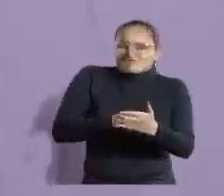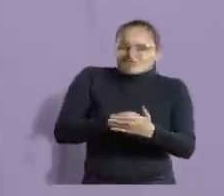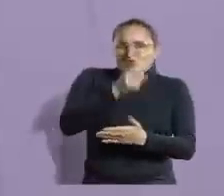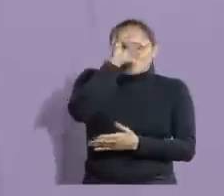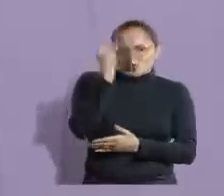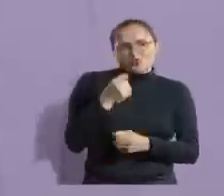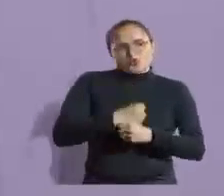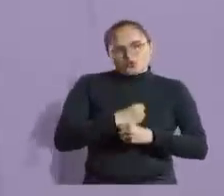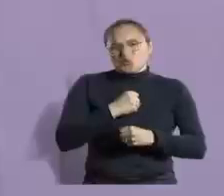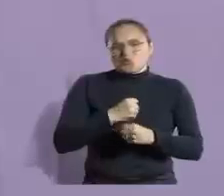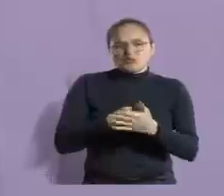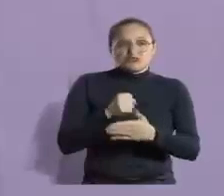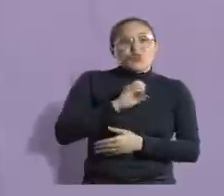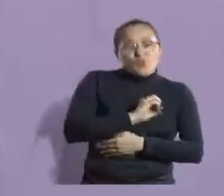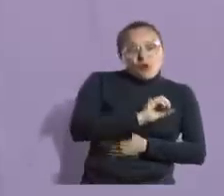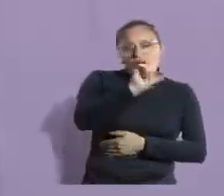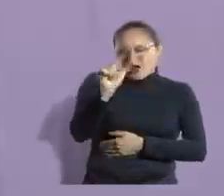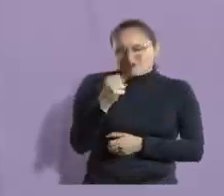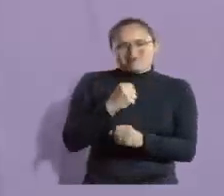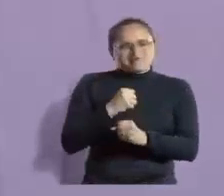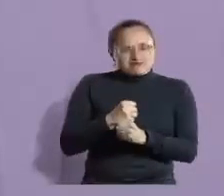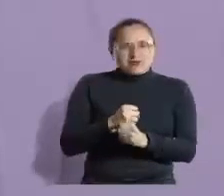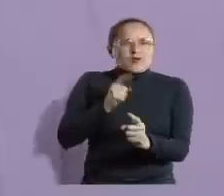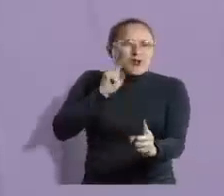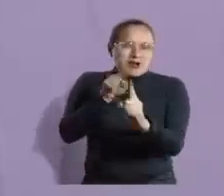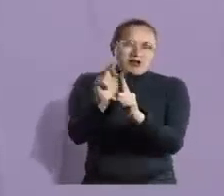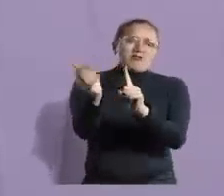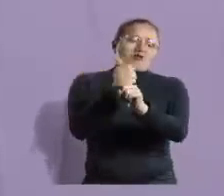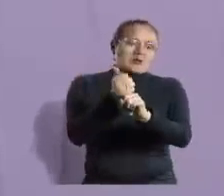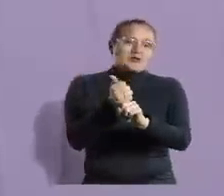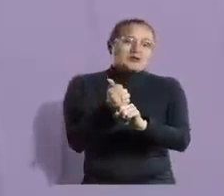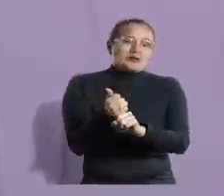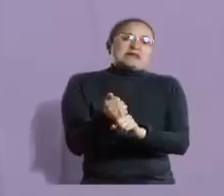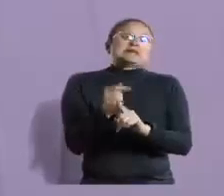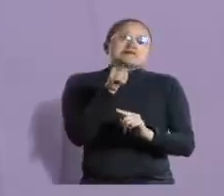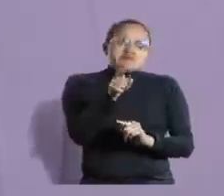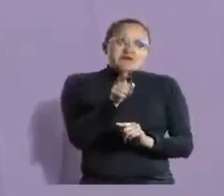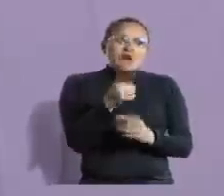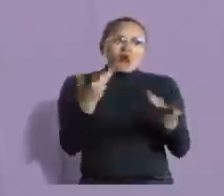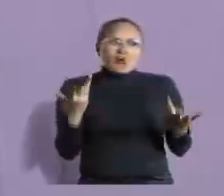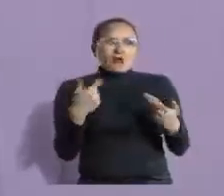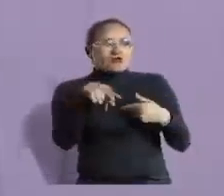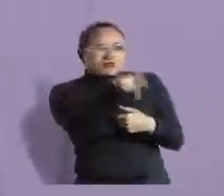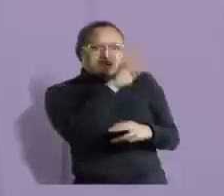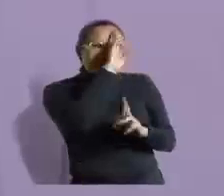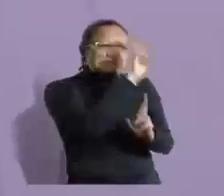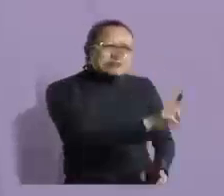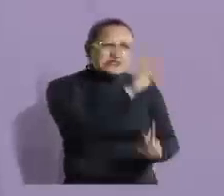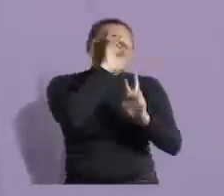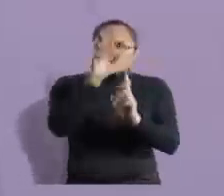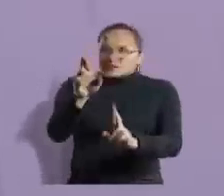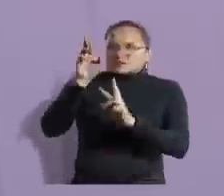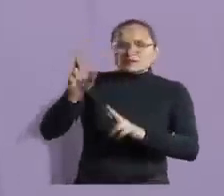que nosotras y nosotros nos unimos para lograr esto te siento que también tenemos que reconocernos que hemos movido